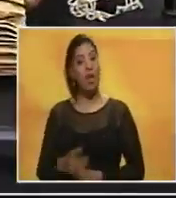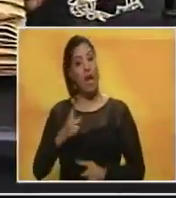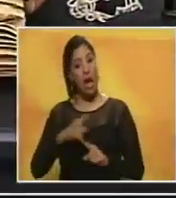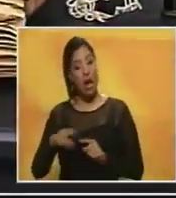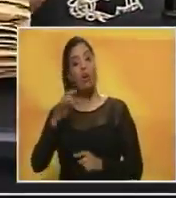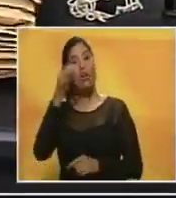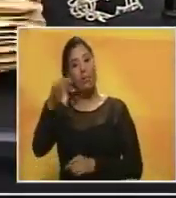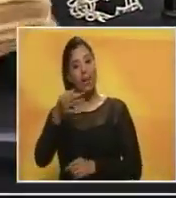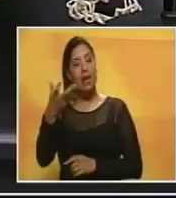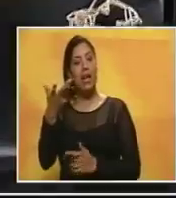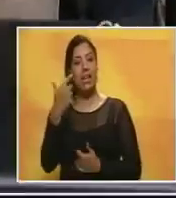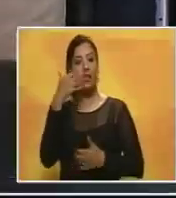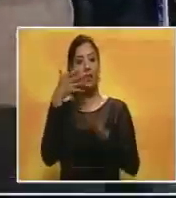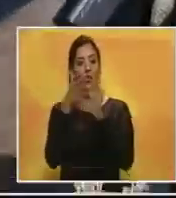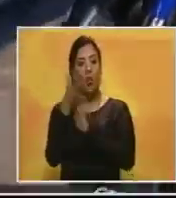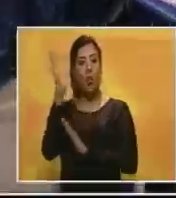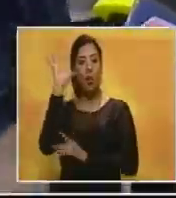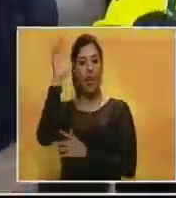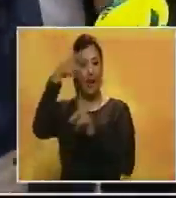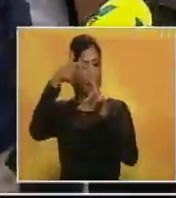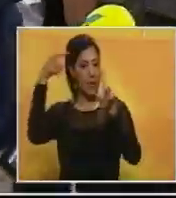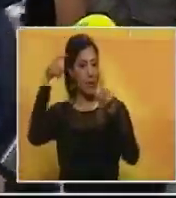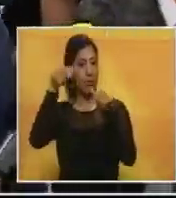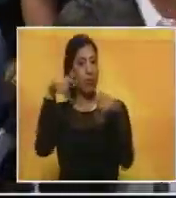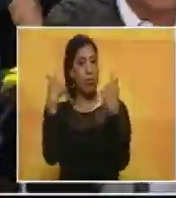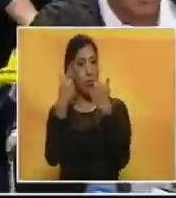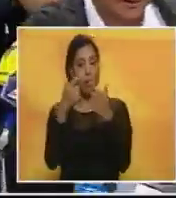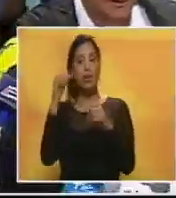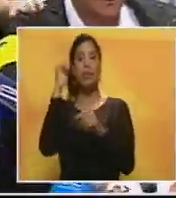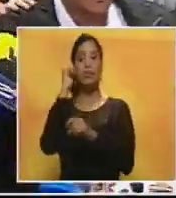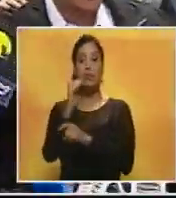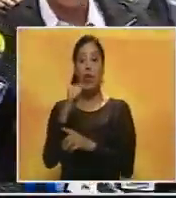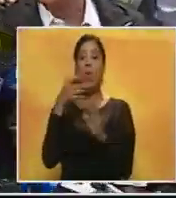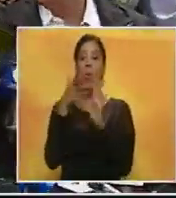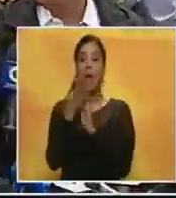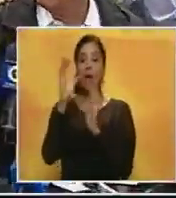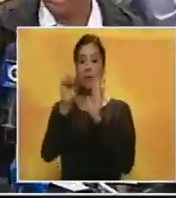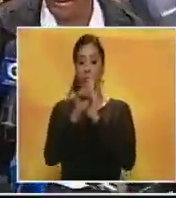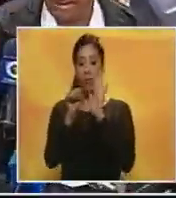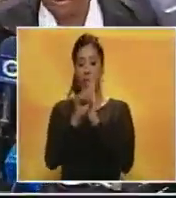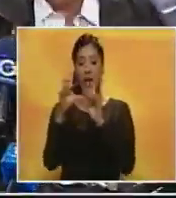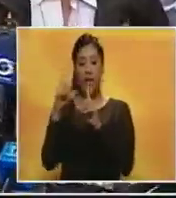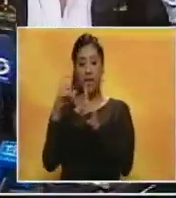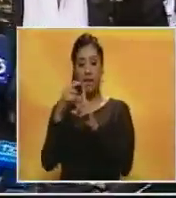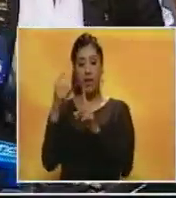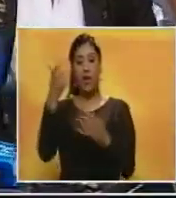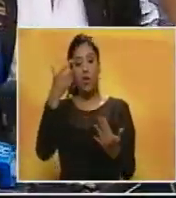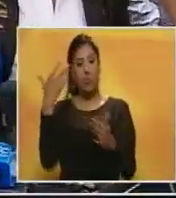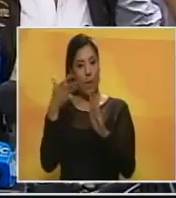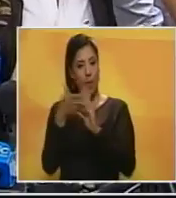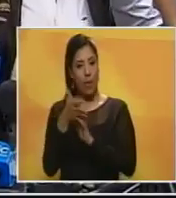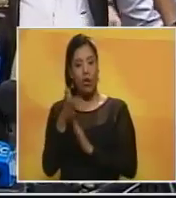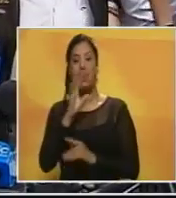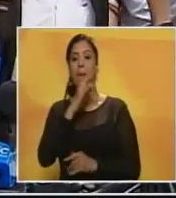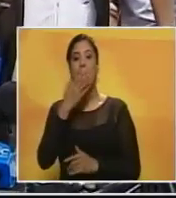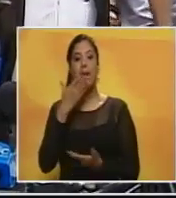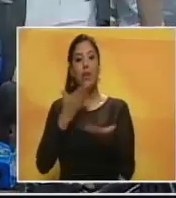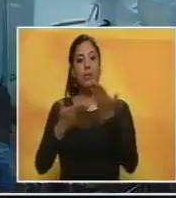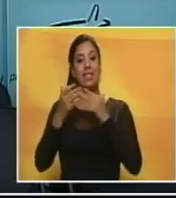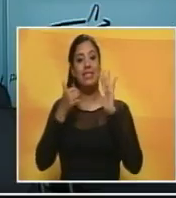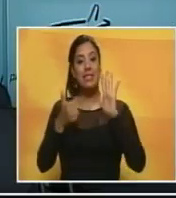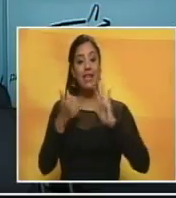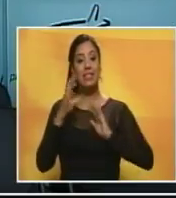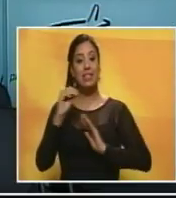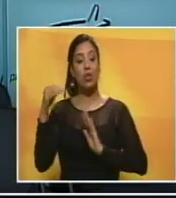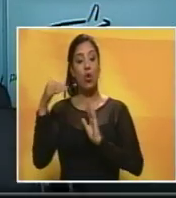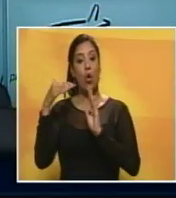se refirió al caso de Amazonas. Señaló que en esa entidad se impuso el abanderado de Acción Democrática Bernabé Gutiérrez con una ventaja de